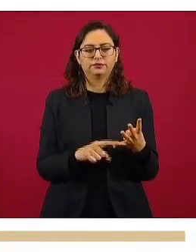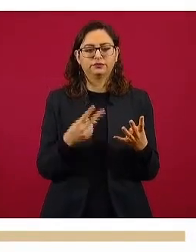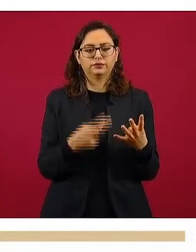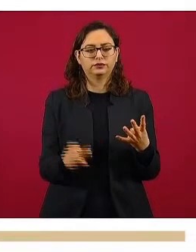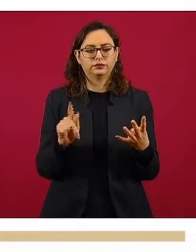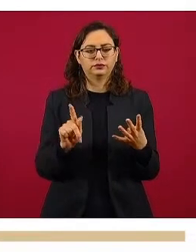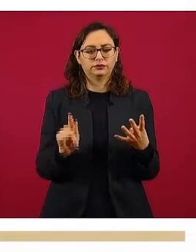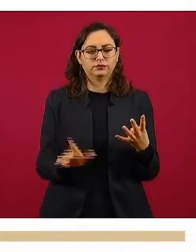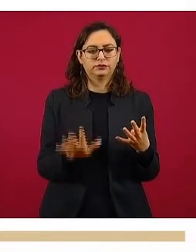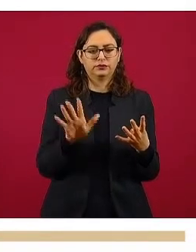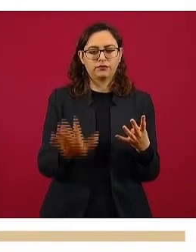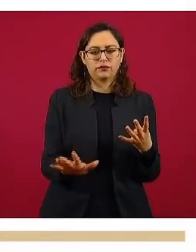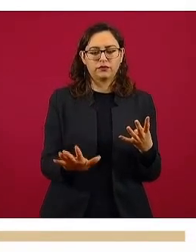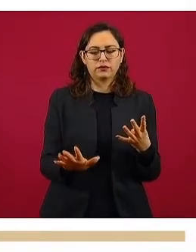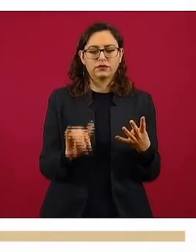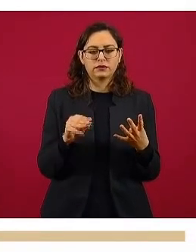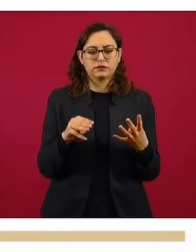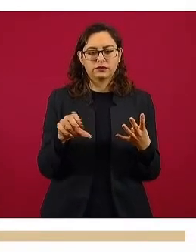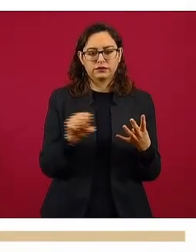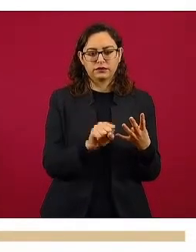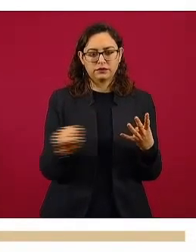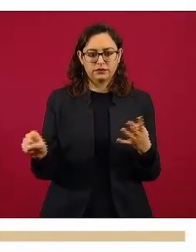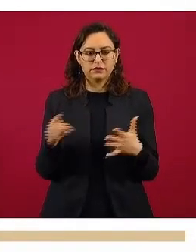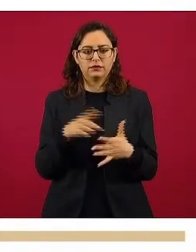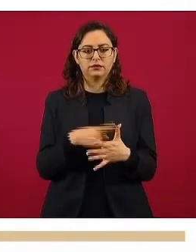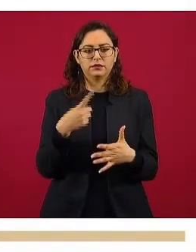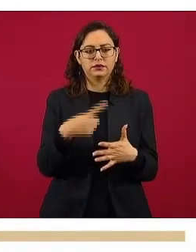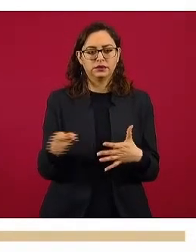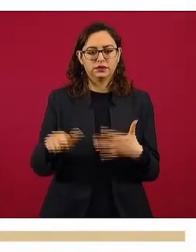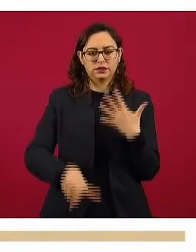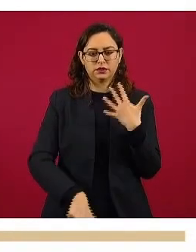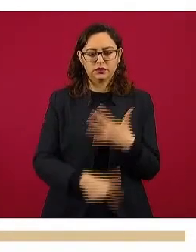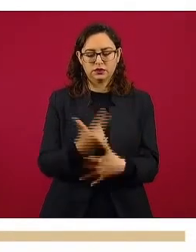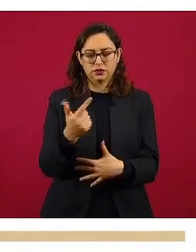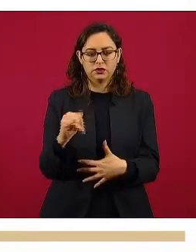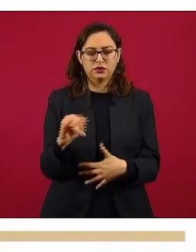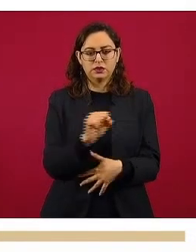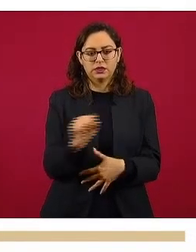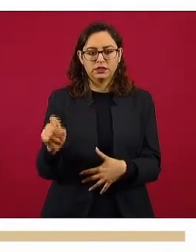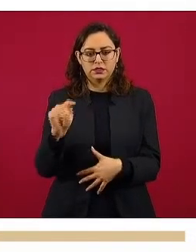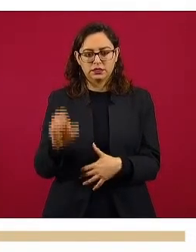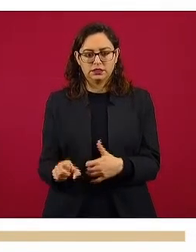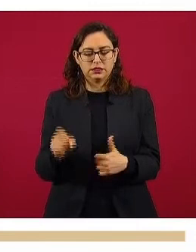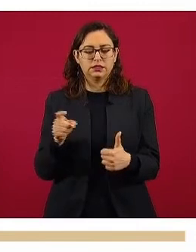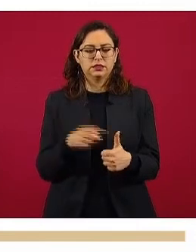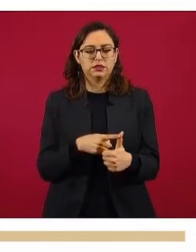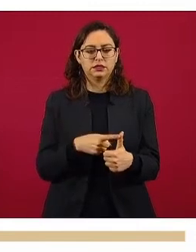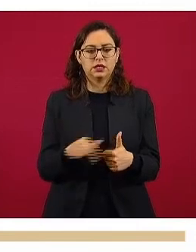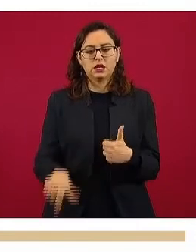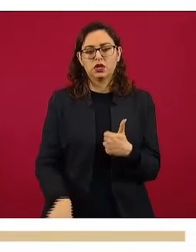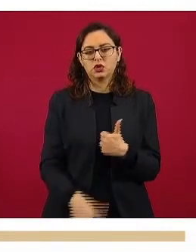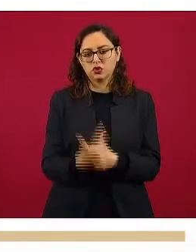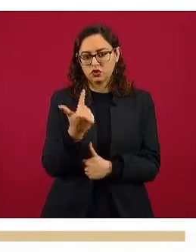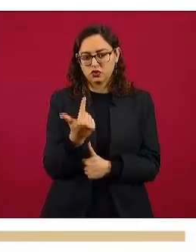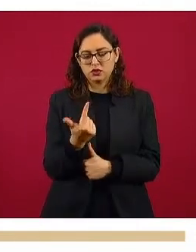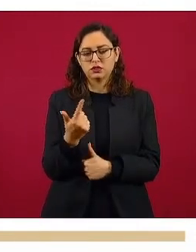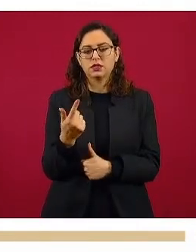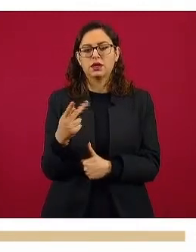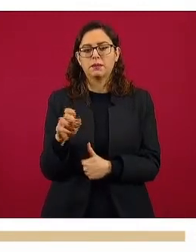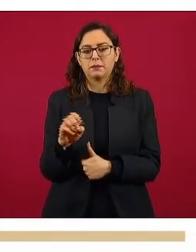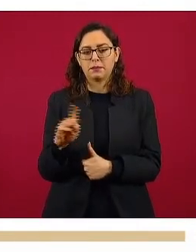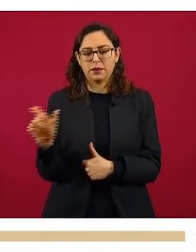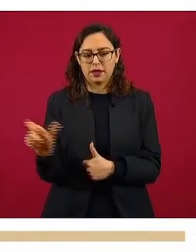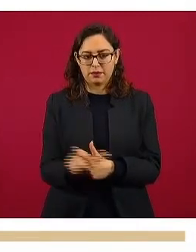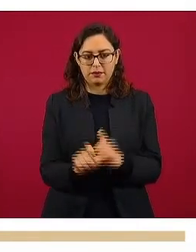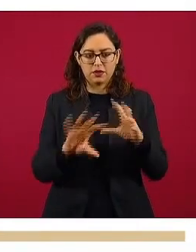del Instituto Mexicano del Seguro Social, 112 del Issste, 12 de Pemex, para este total de